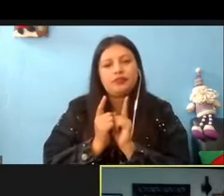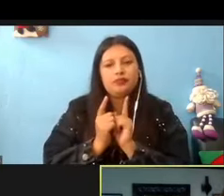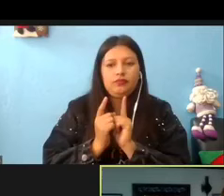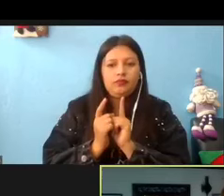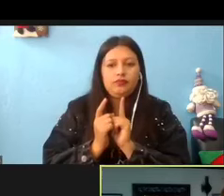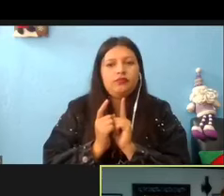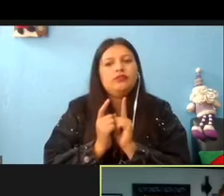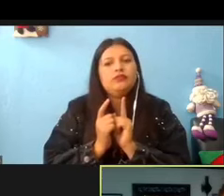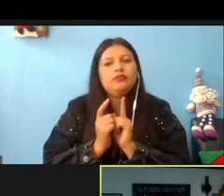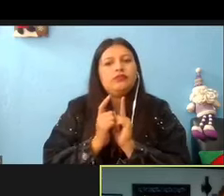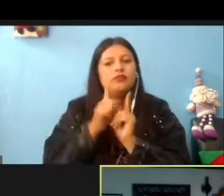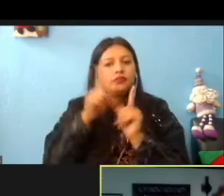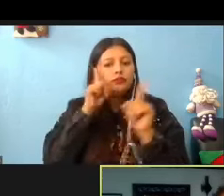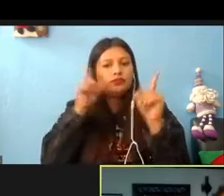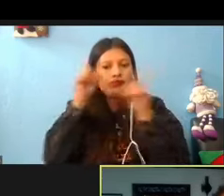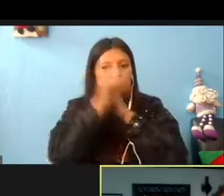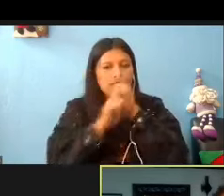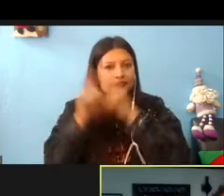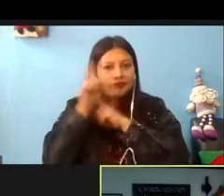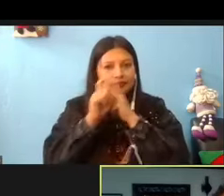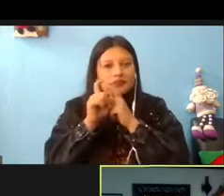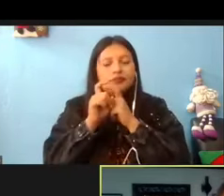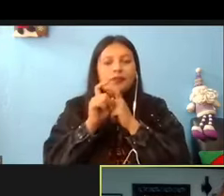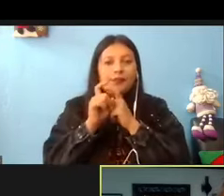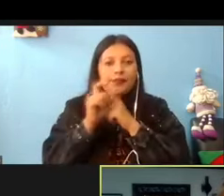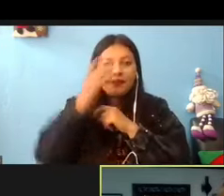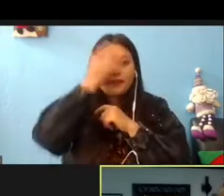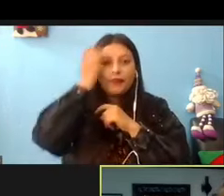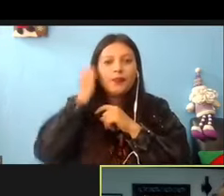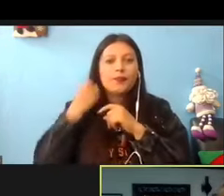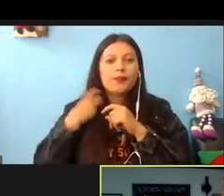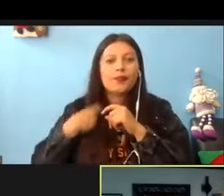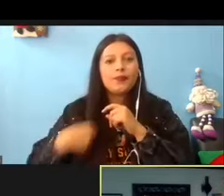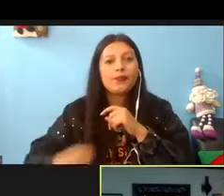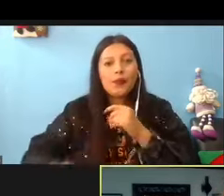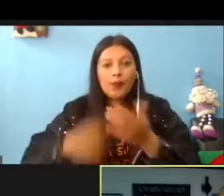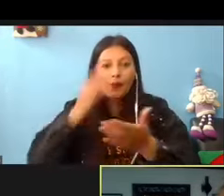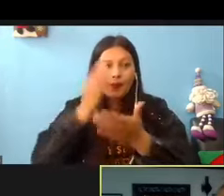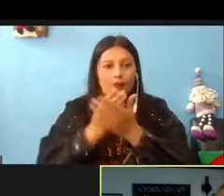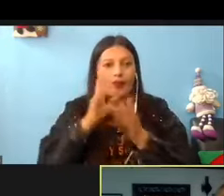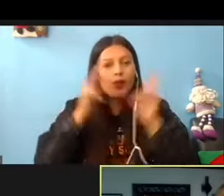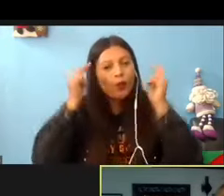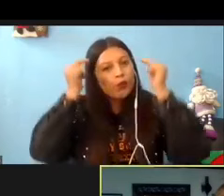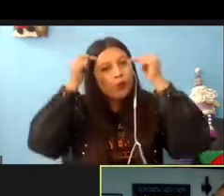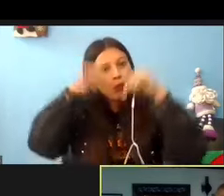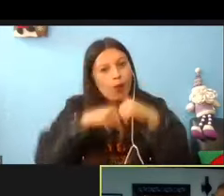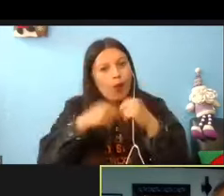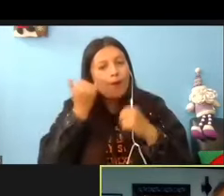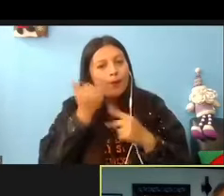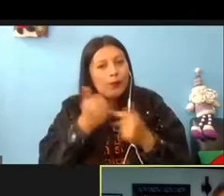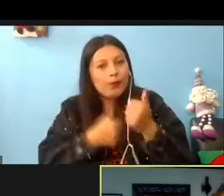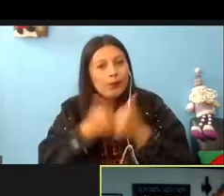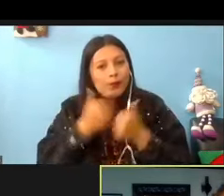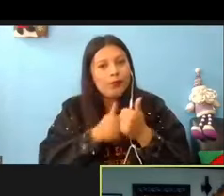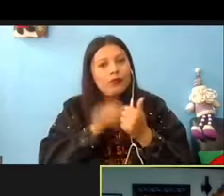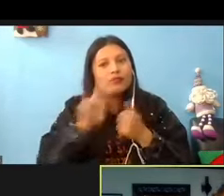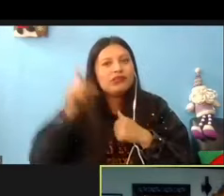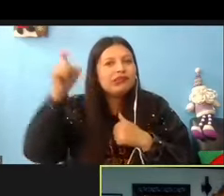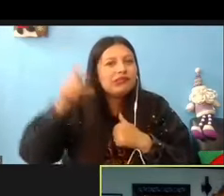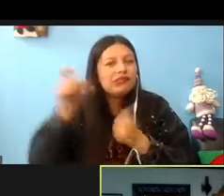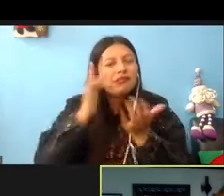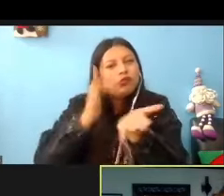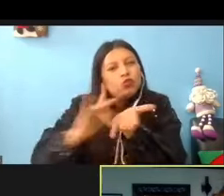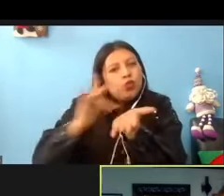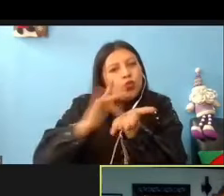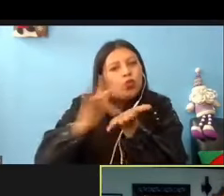como una reflexión, digamos, a partir del encuentro, y es esta necesidad urgente